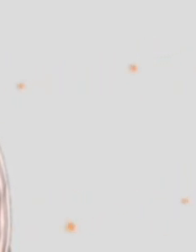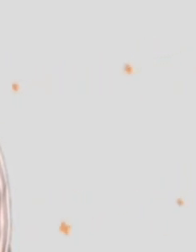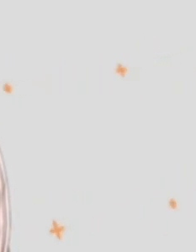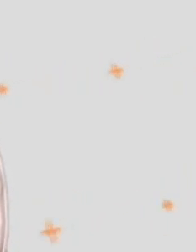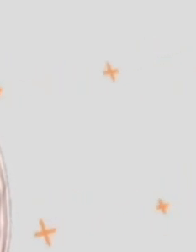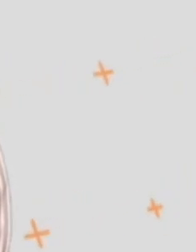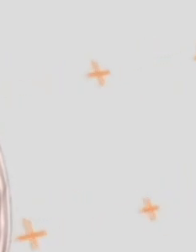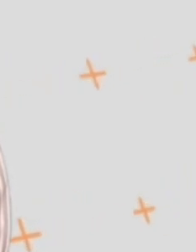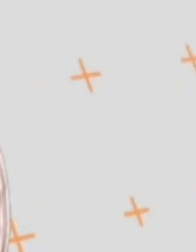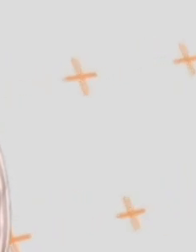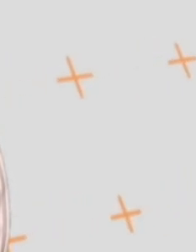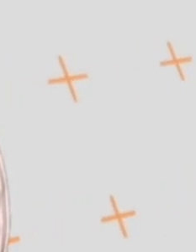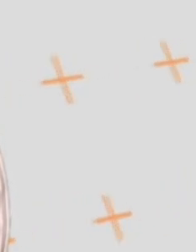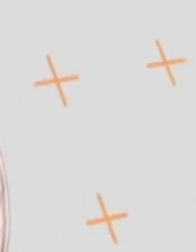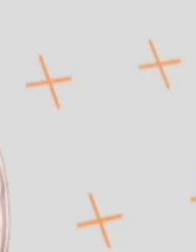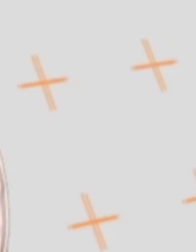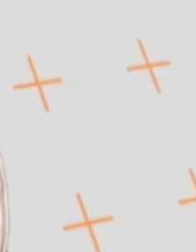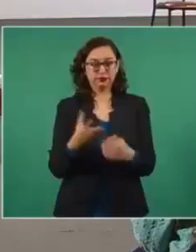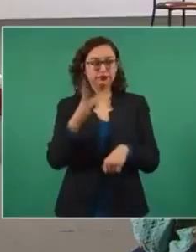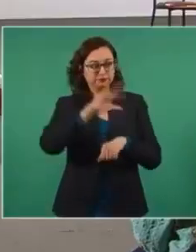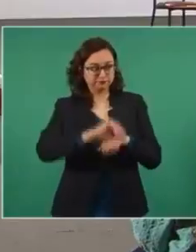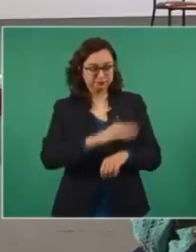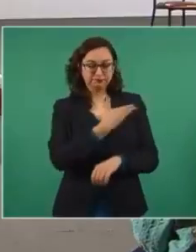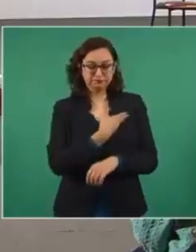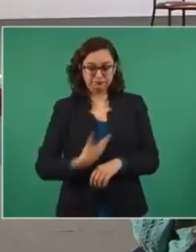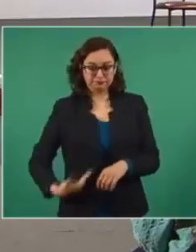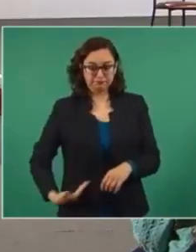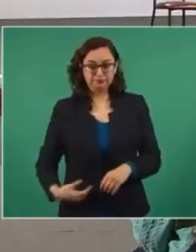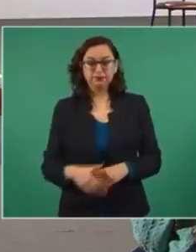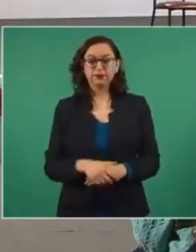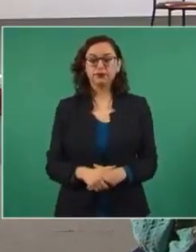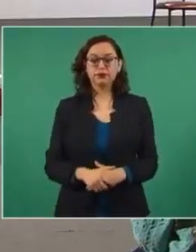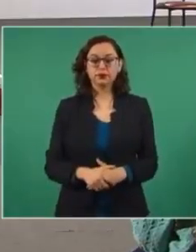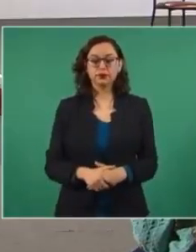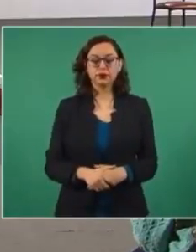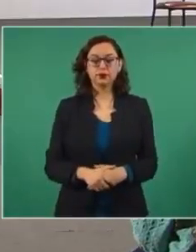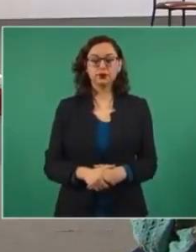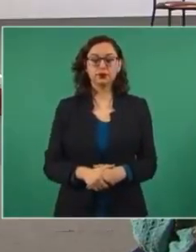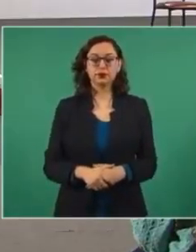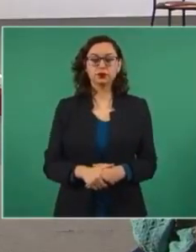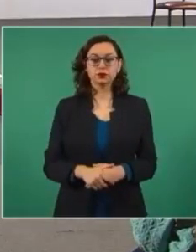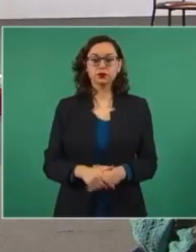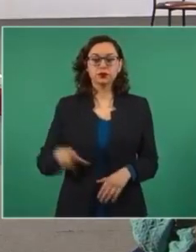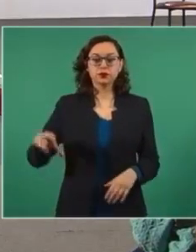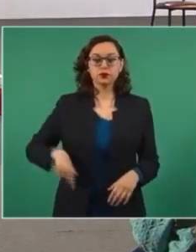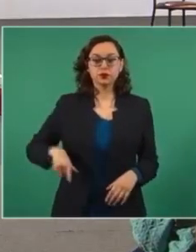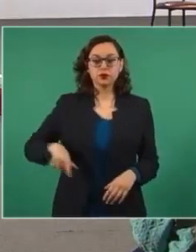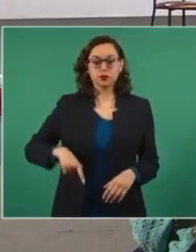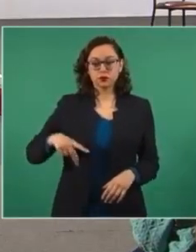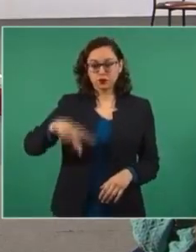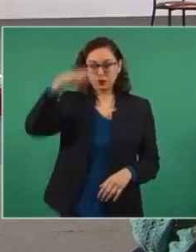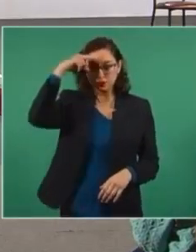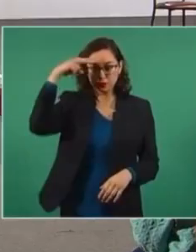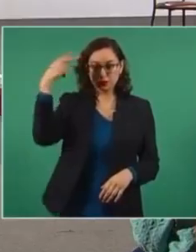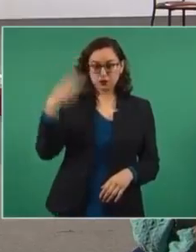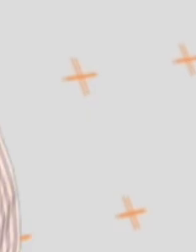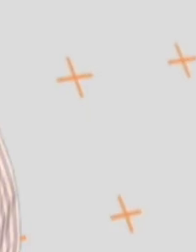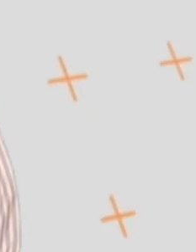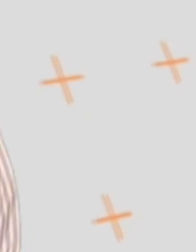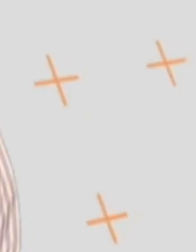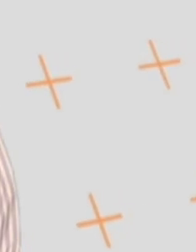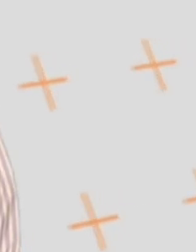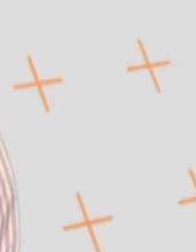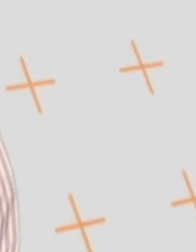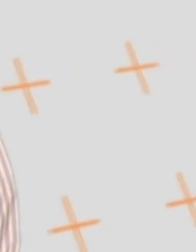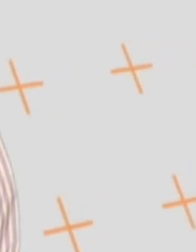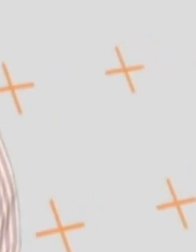No entiende, porque es un ignorante, que los responsables de informar